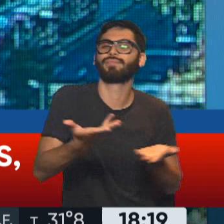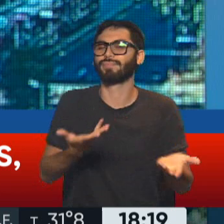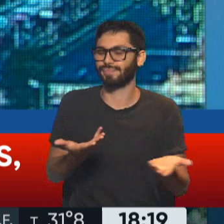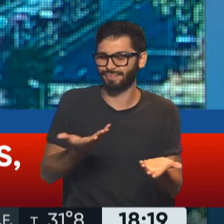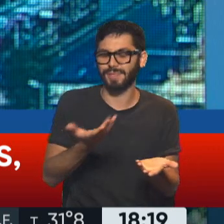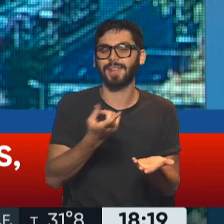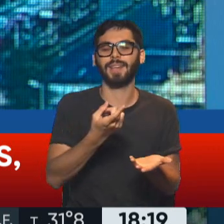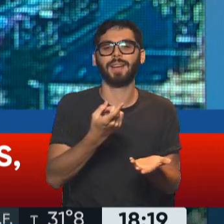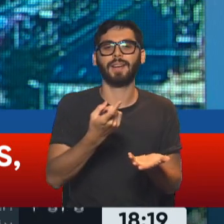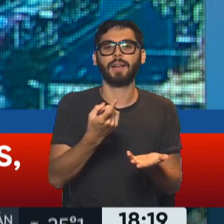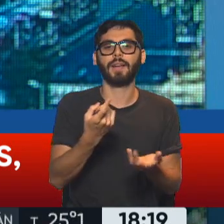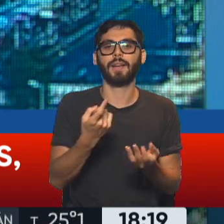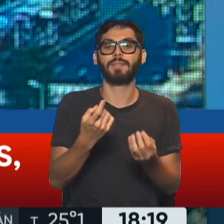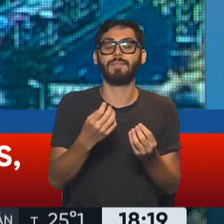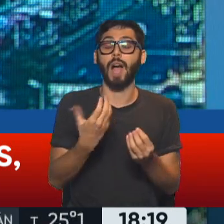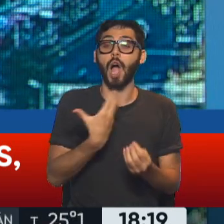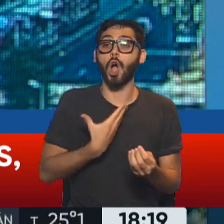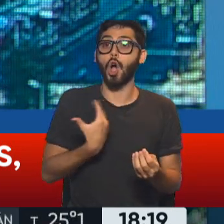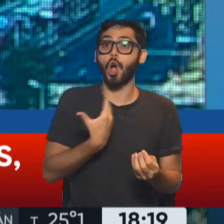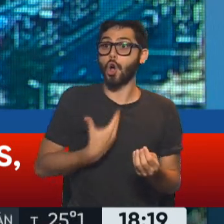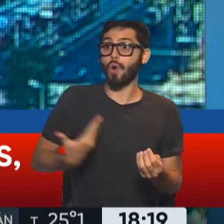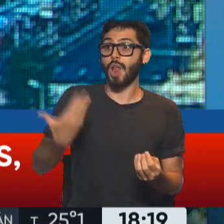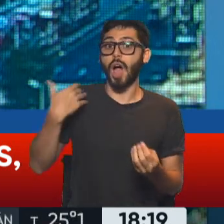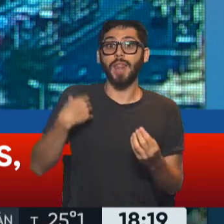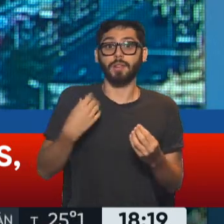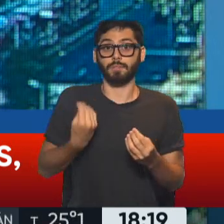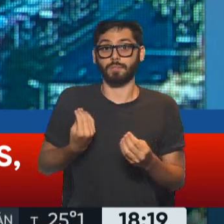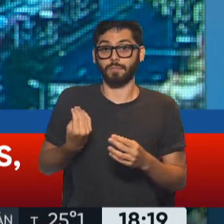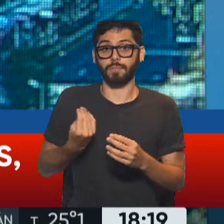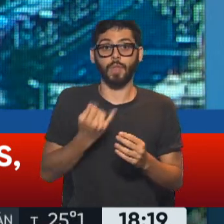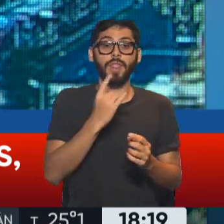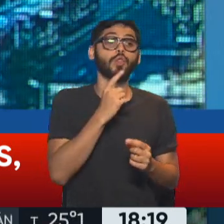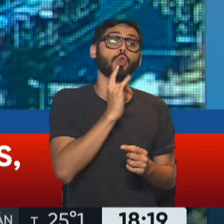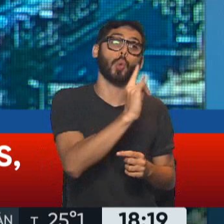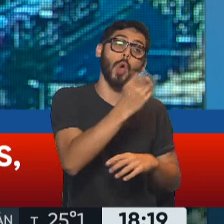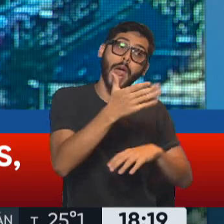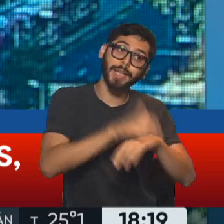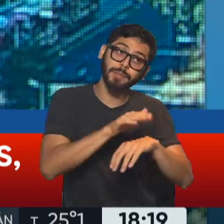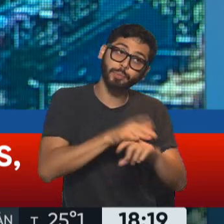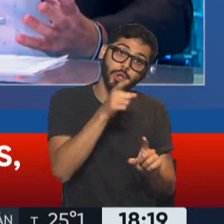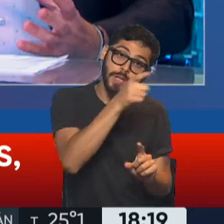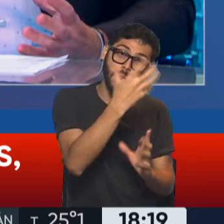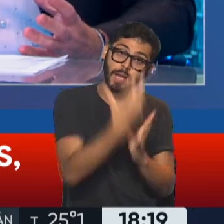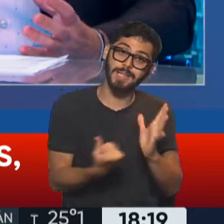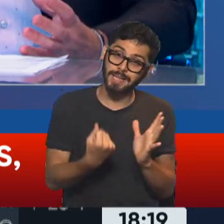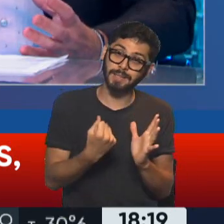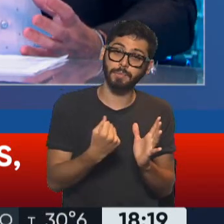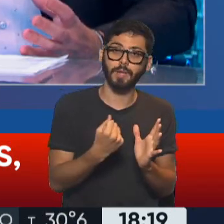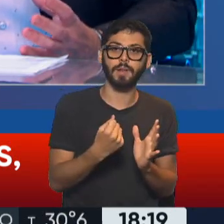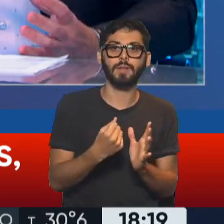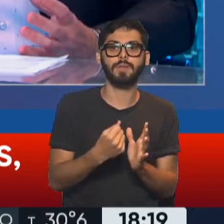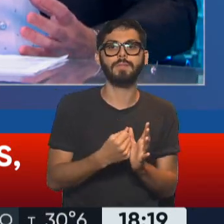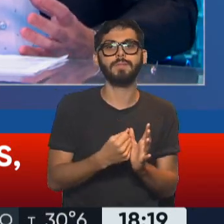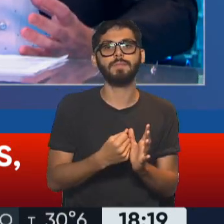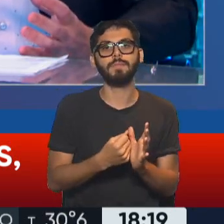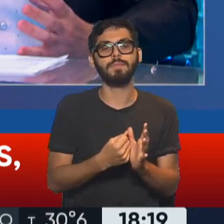el impulso inicial que le quería dar el gobierno desde el punto de vista político es de que asuma sus responsabilidades. Bueno, no da la sensación de haber sido un